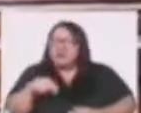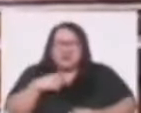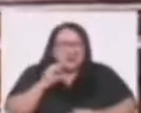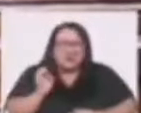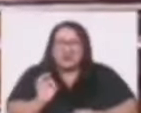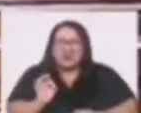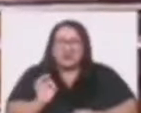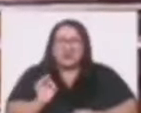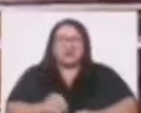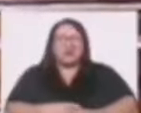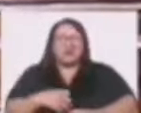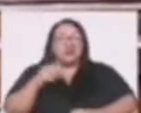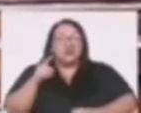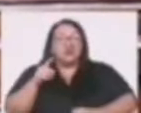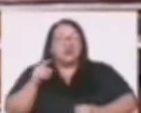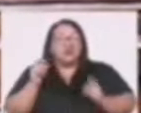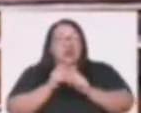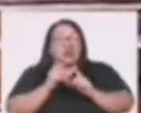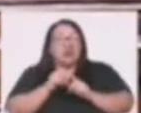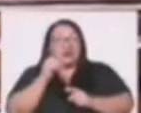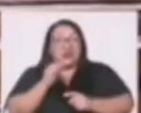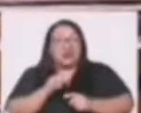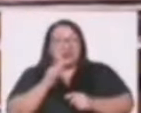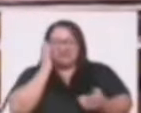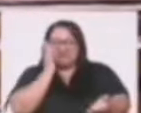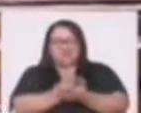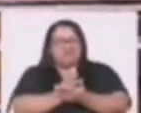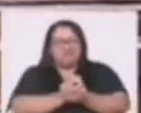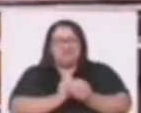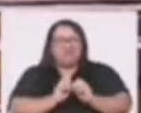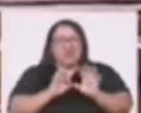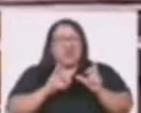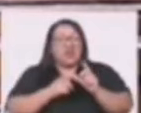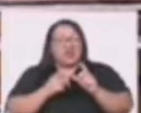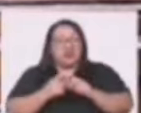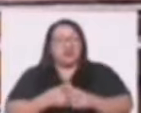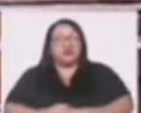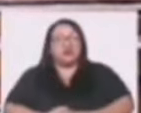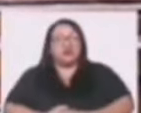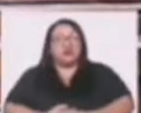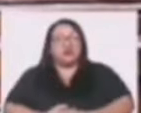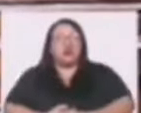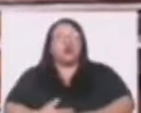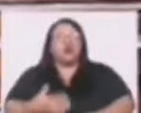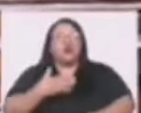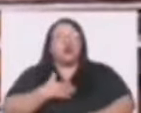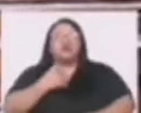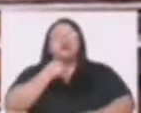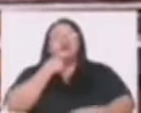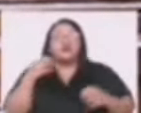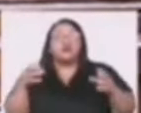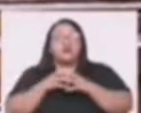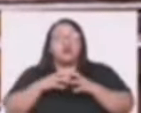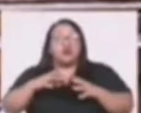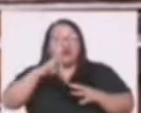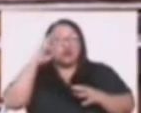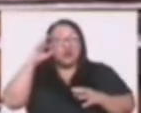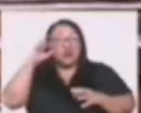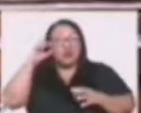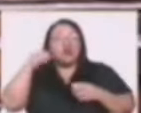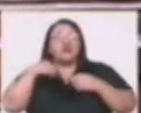Señor presidente, su actuación ha sido contundente y en consecuencia, como vocero de la bancada de Fuerza